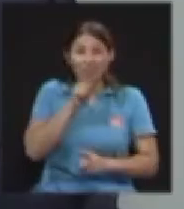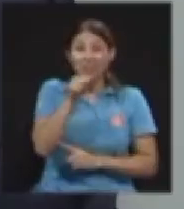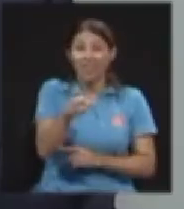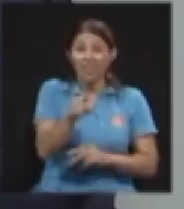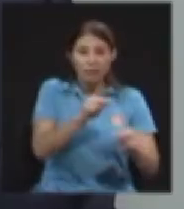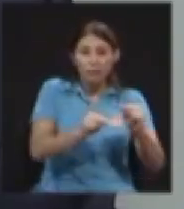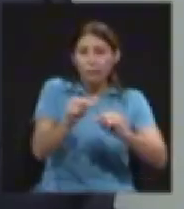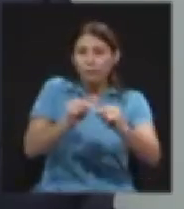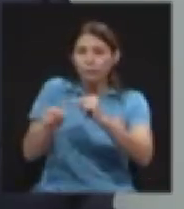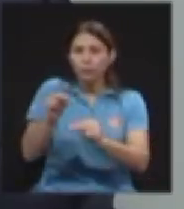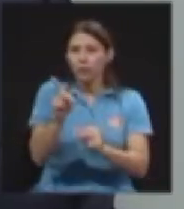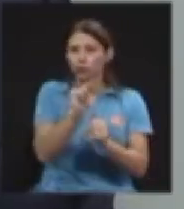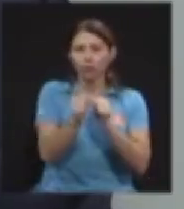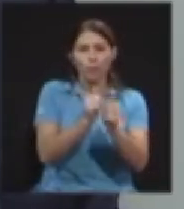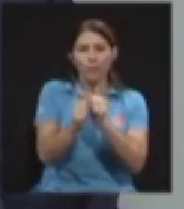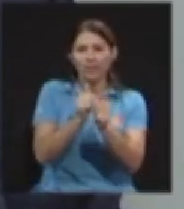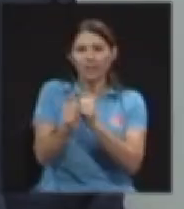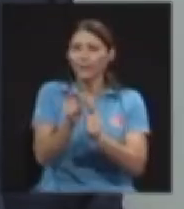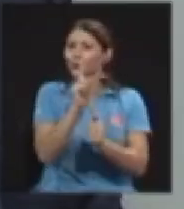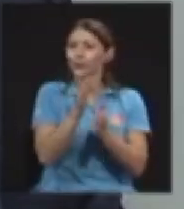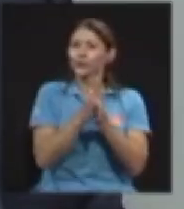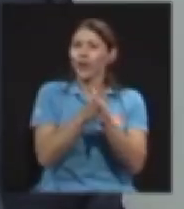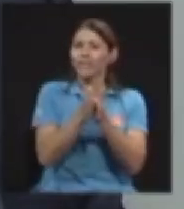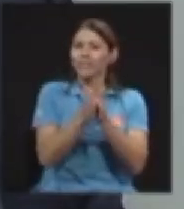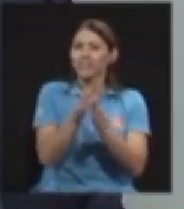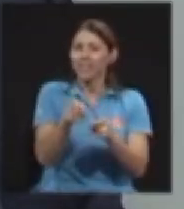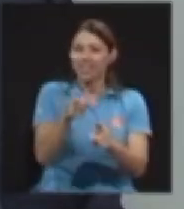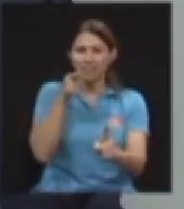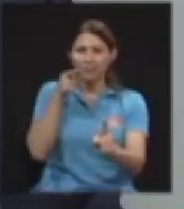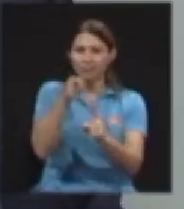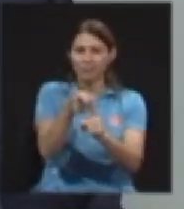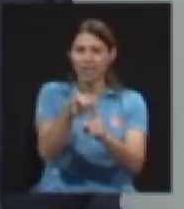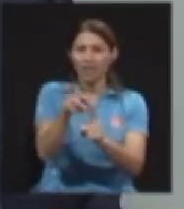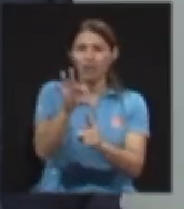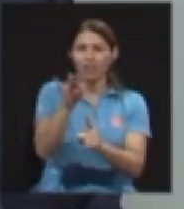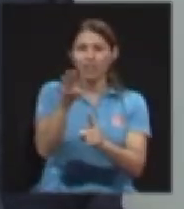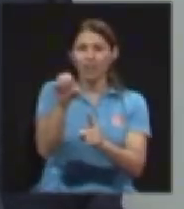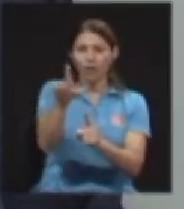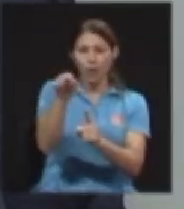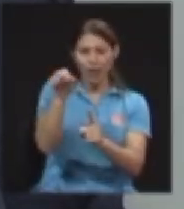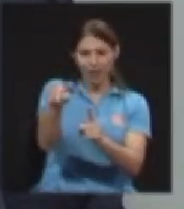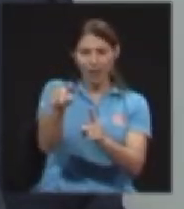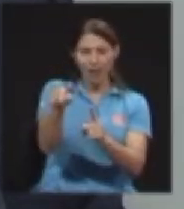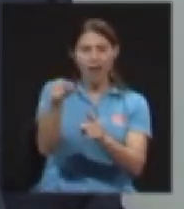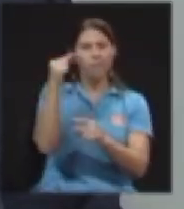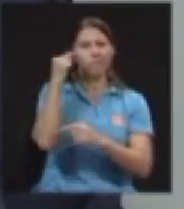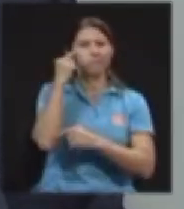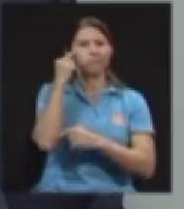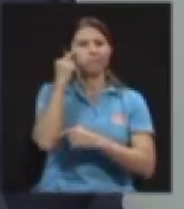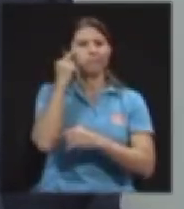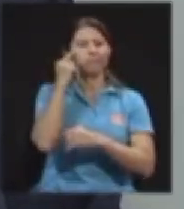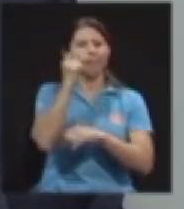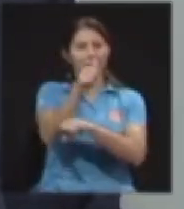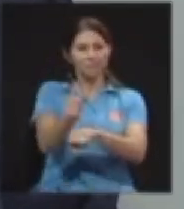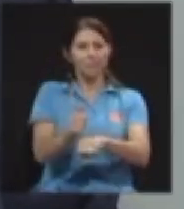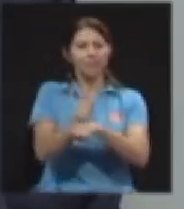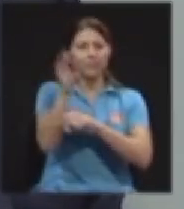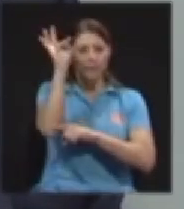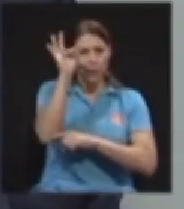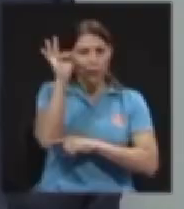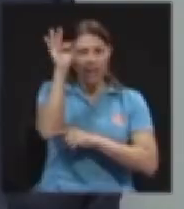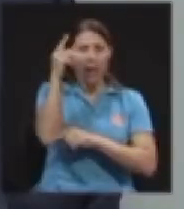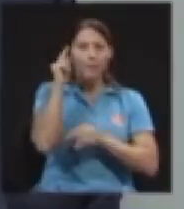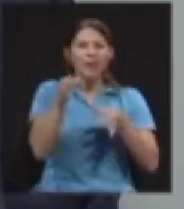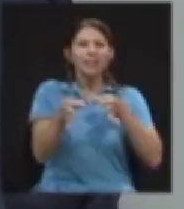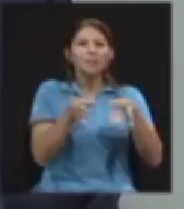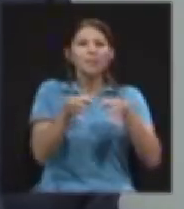y por lo tanto no son eficientes. Y ahí es donde entra Tirol y empieza a establecer teoría para explicar cómo es que se